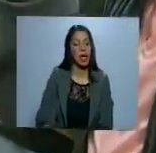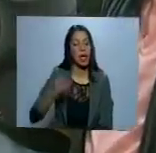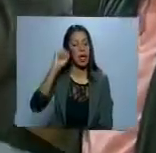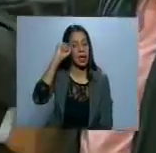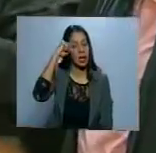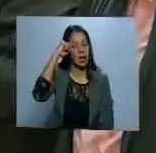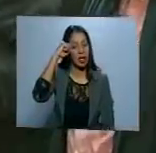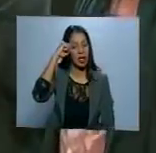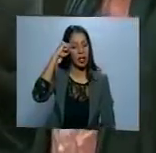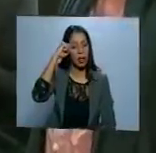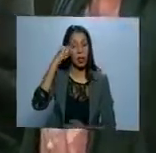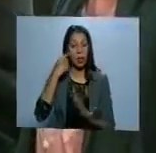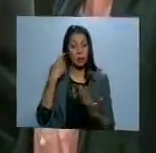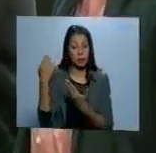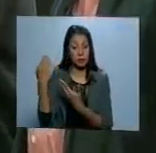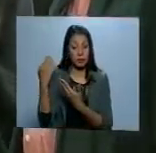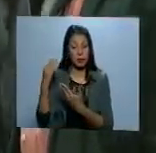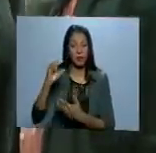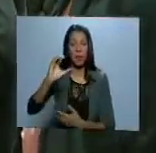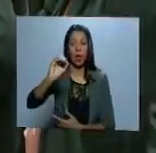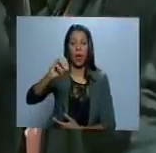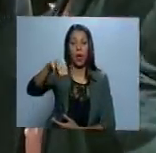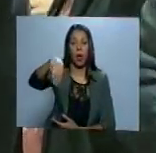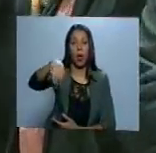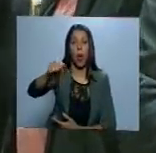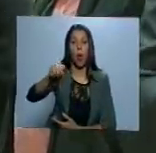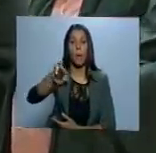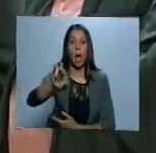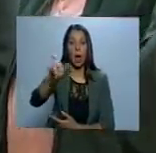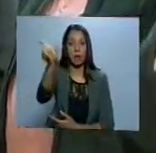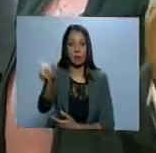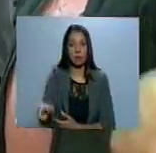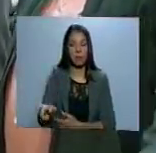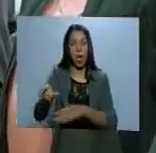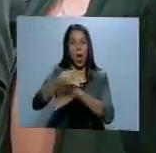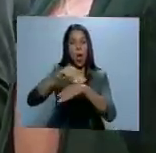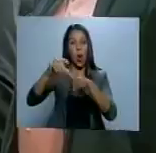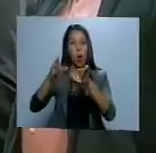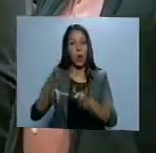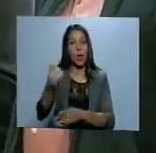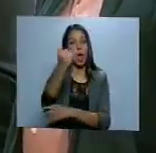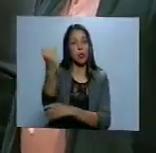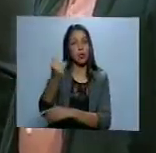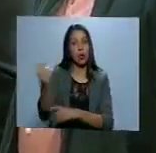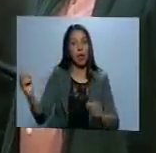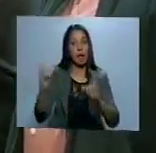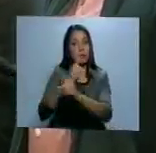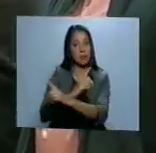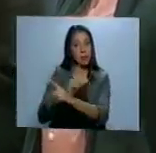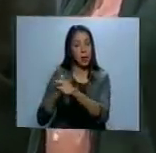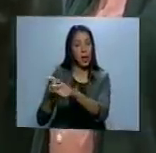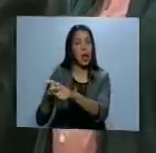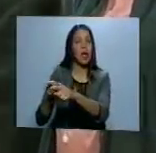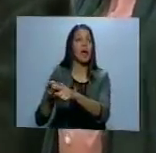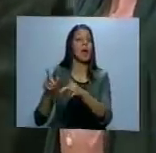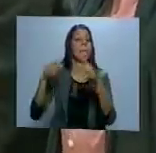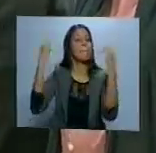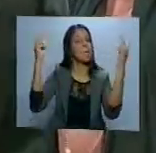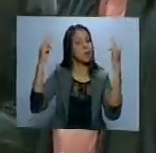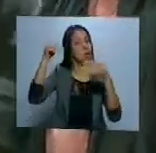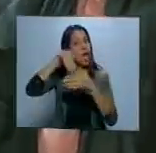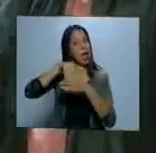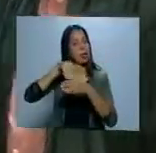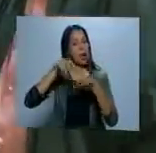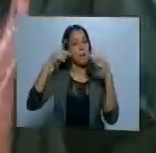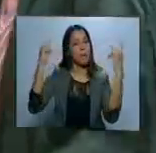Recordemos que Omar Prieto resultó victorioso en las elecciones de gobernador del estado